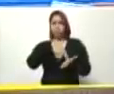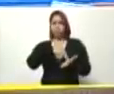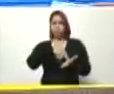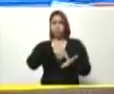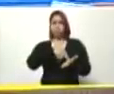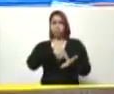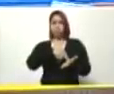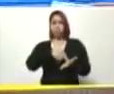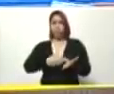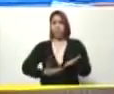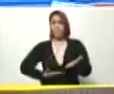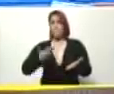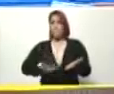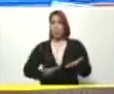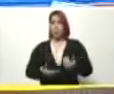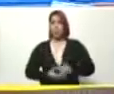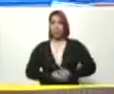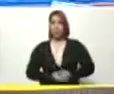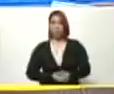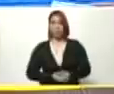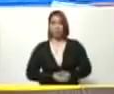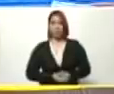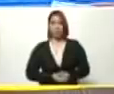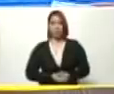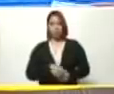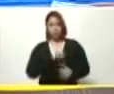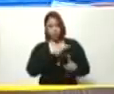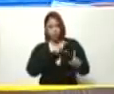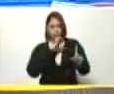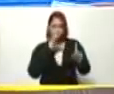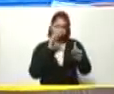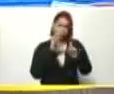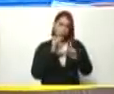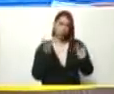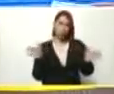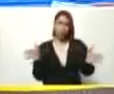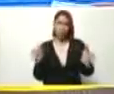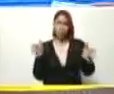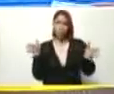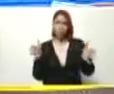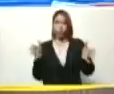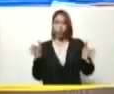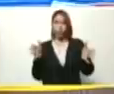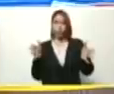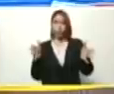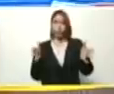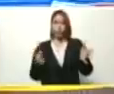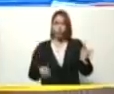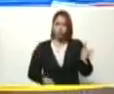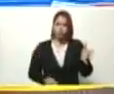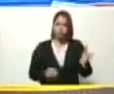Ha sido fundamental la cultura que ha florecido